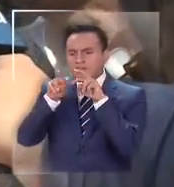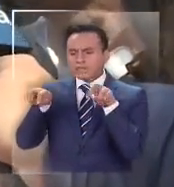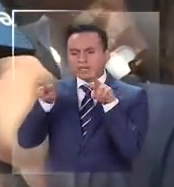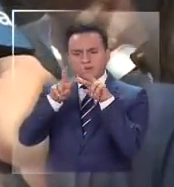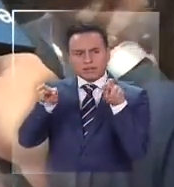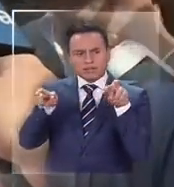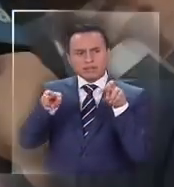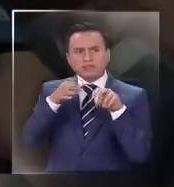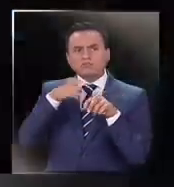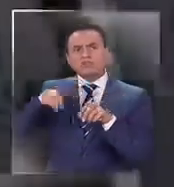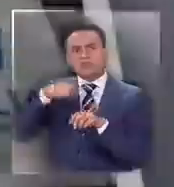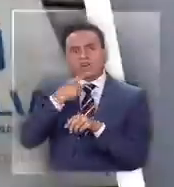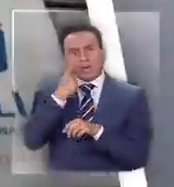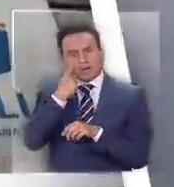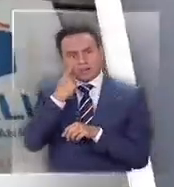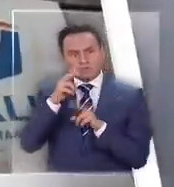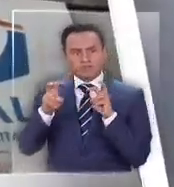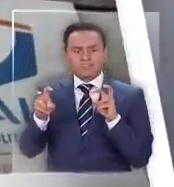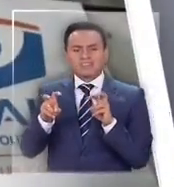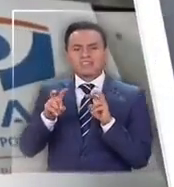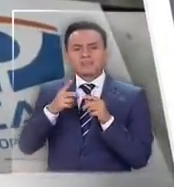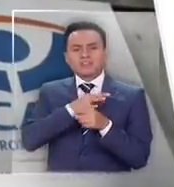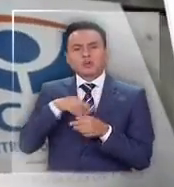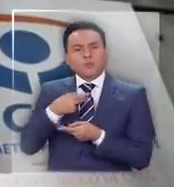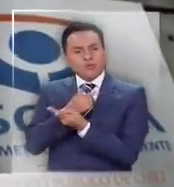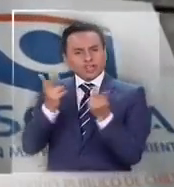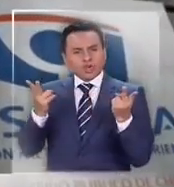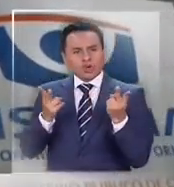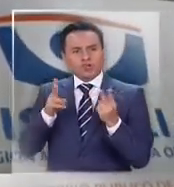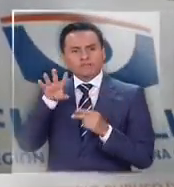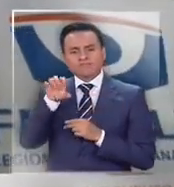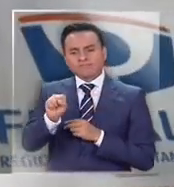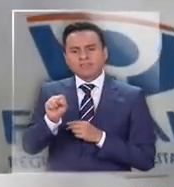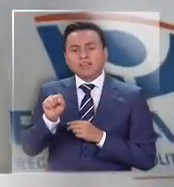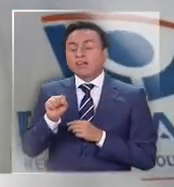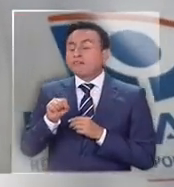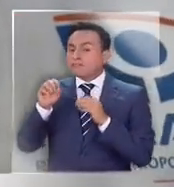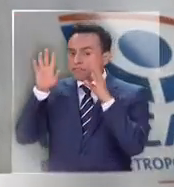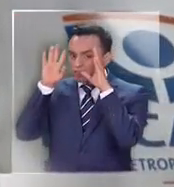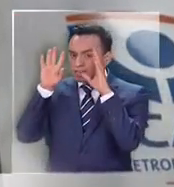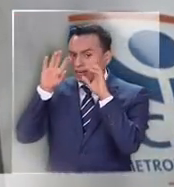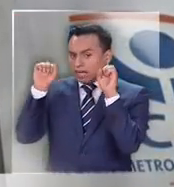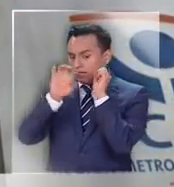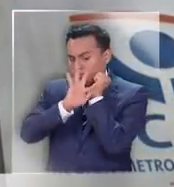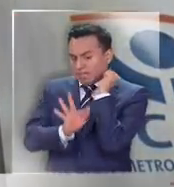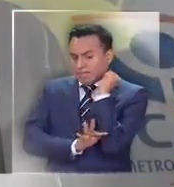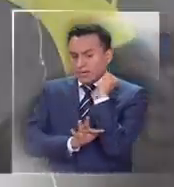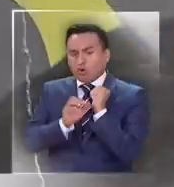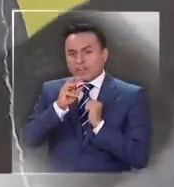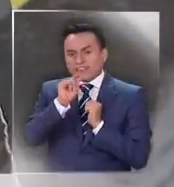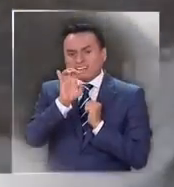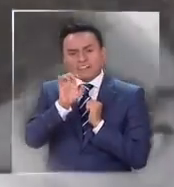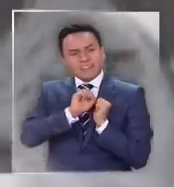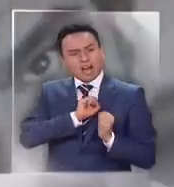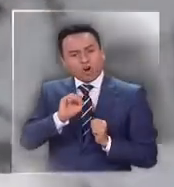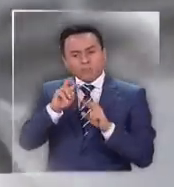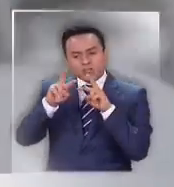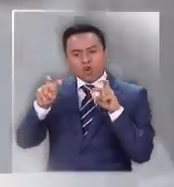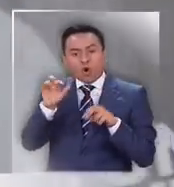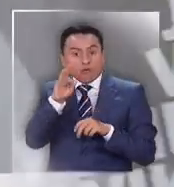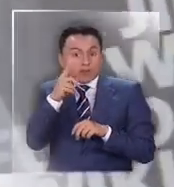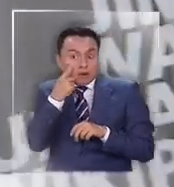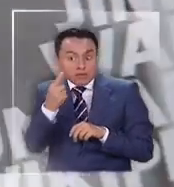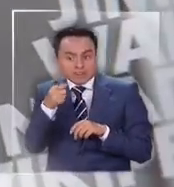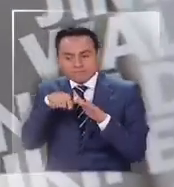investigadas, es algo que estamos evaluando. De hecho, el Ministerio Público designó a una fiscal de la zona oriente de Santiago para abrir una investigación de oficio y